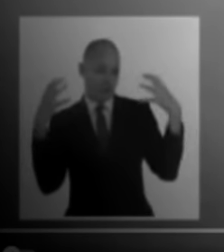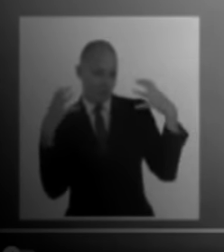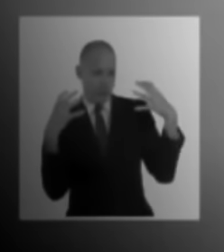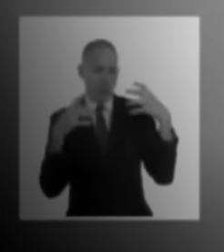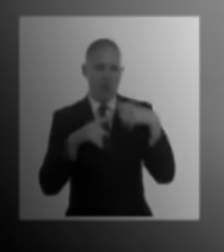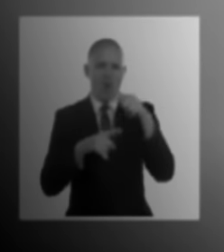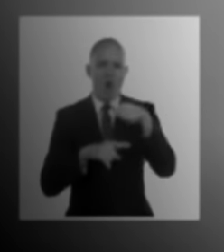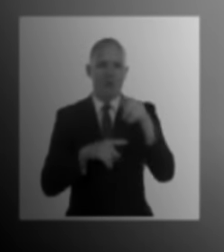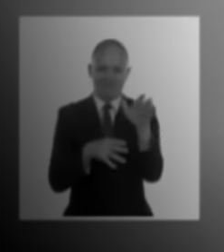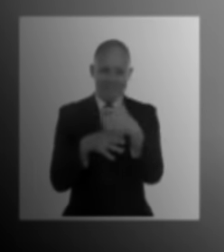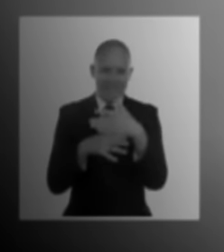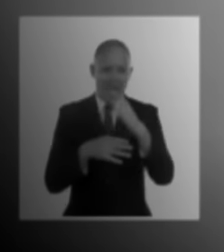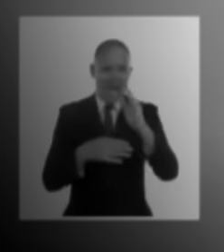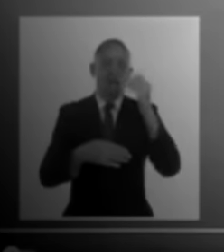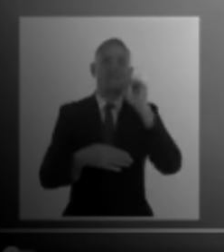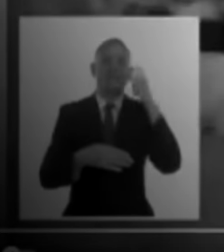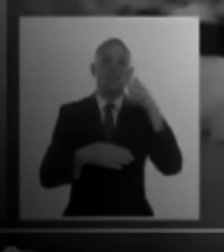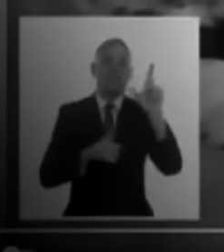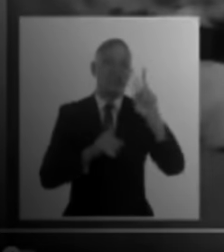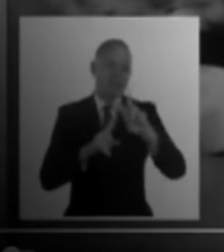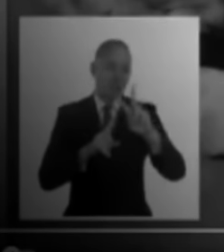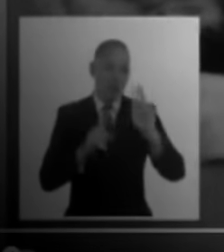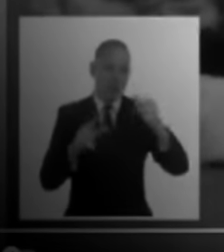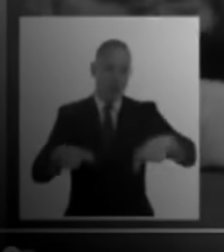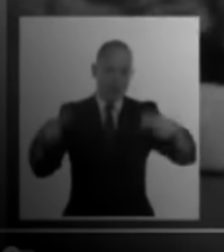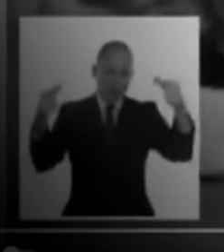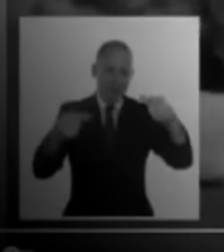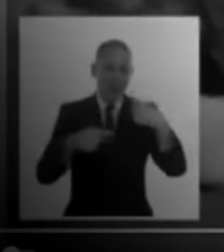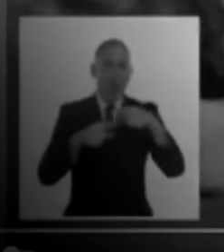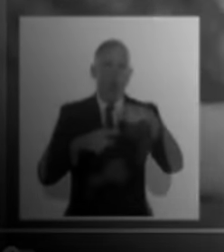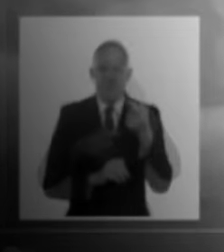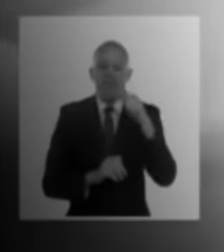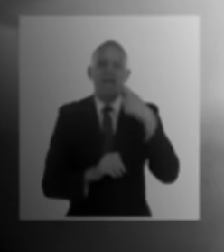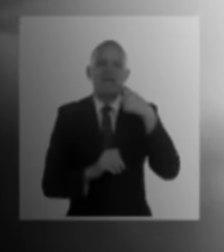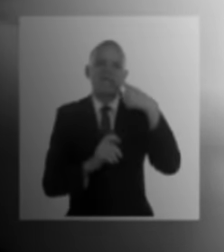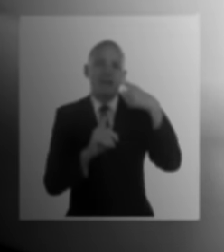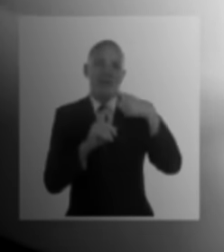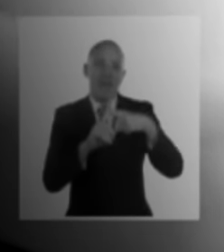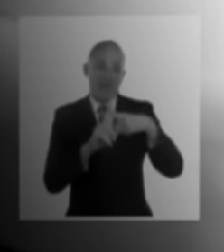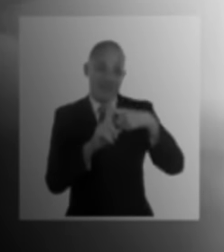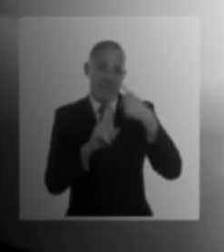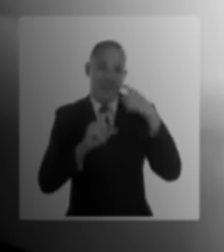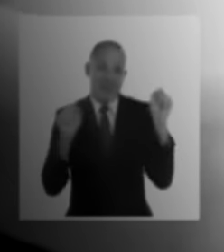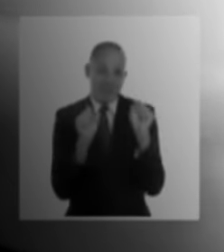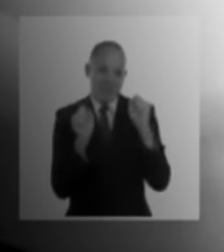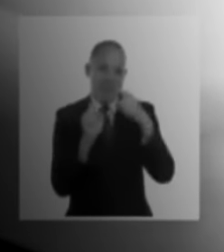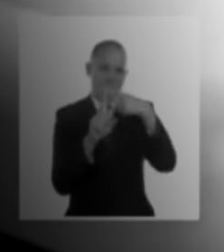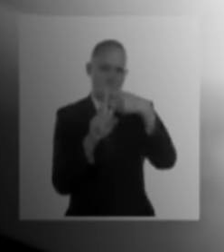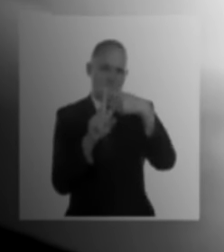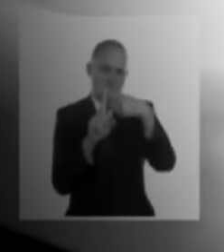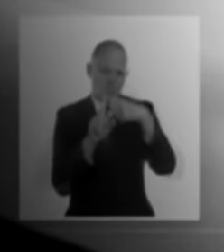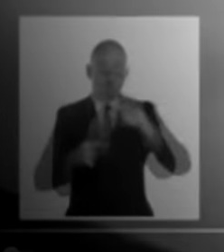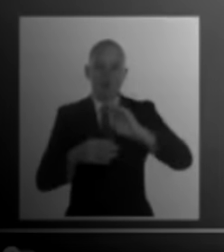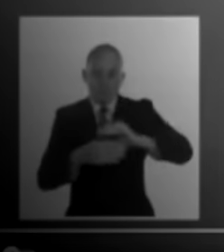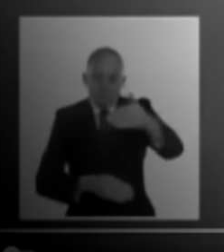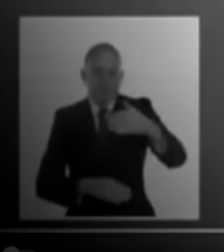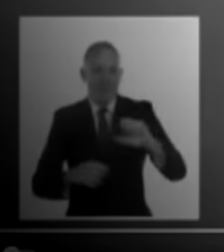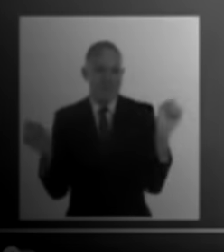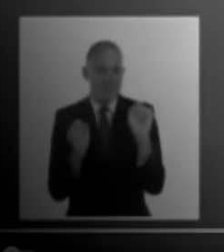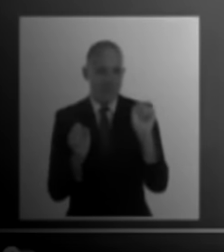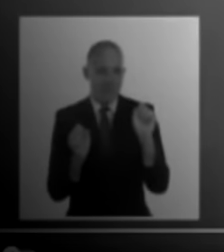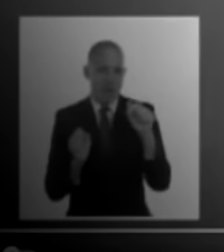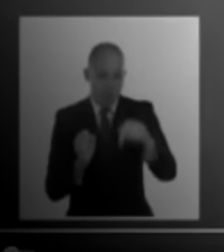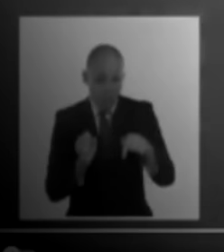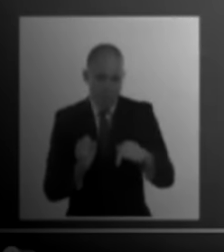aire acondicionado, televisores, neveras donde los imputados guardaban la mercancía, es decir, las cajas de pollo que fueron ocupadas en el lugar del crimen. También se ocuparon alrededor de